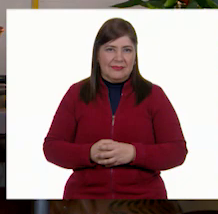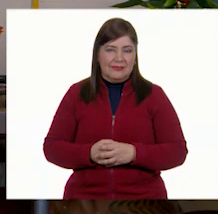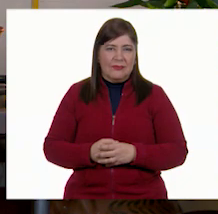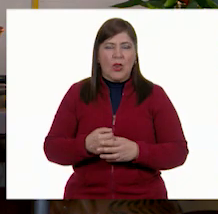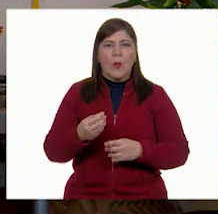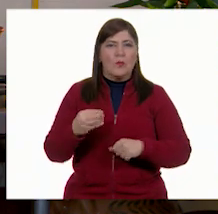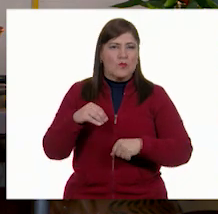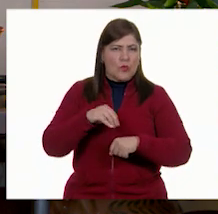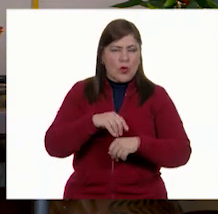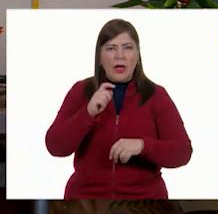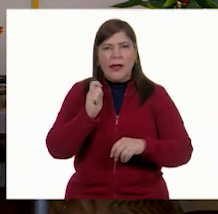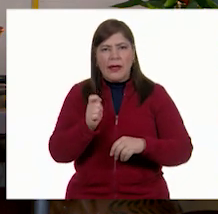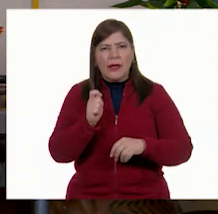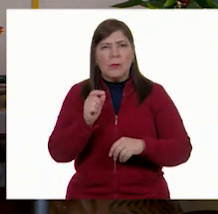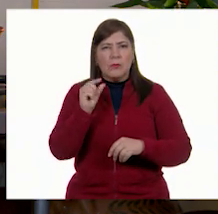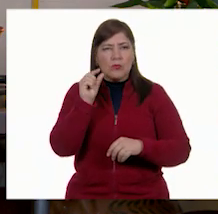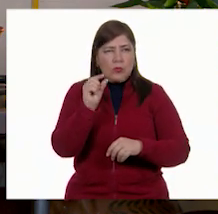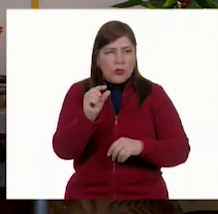Le ponemos un poco